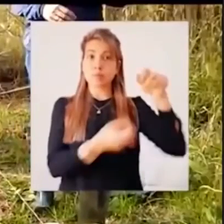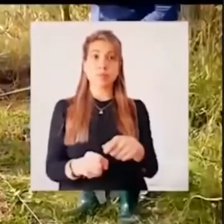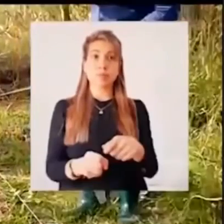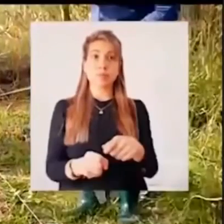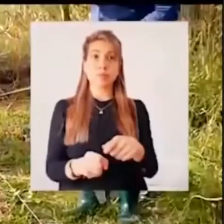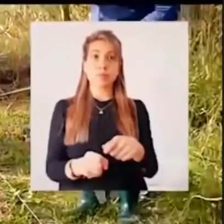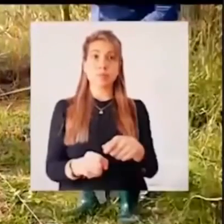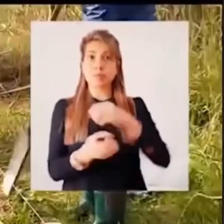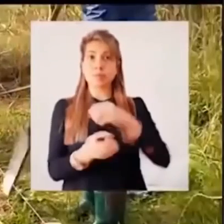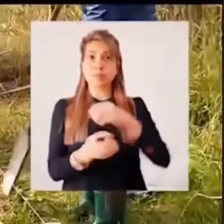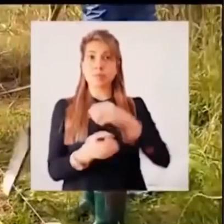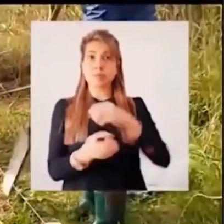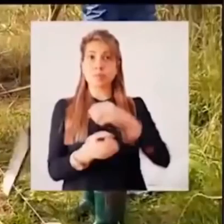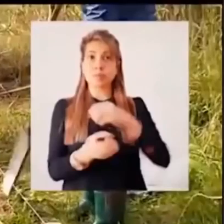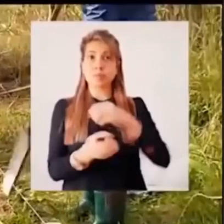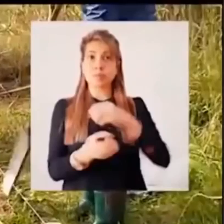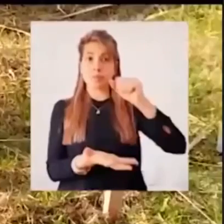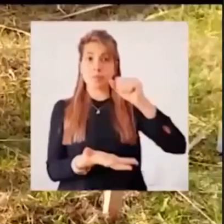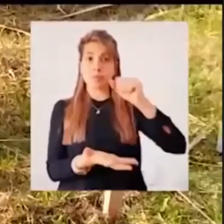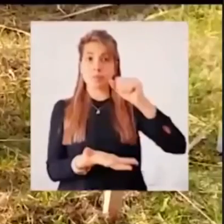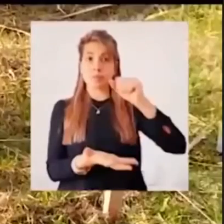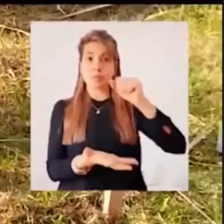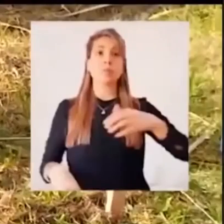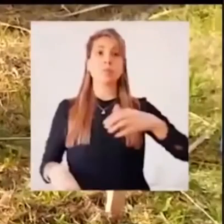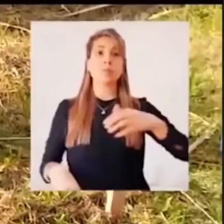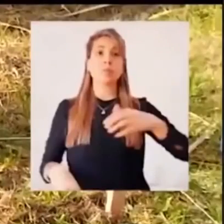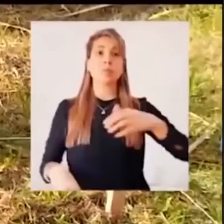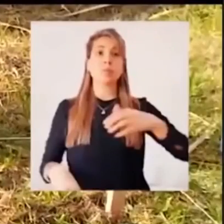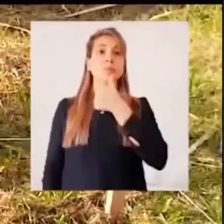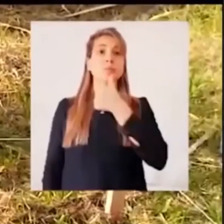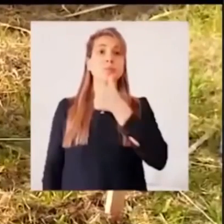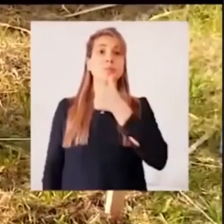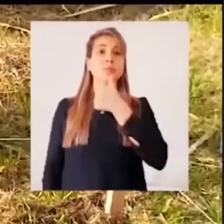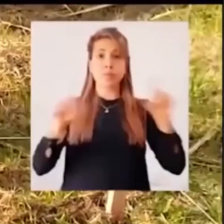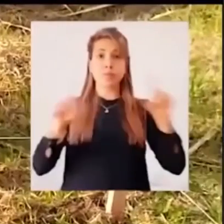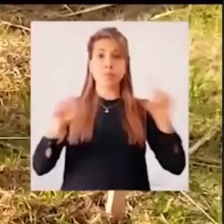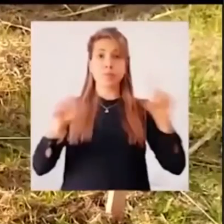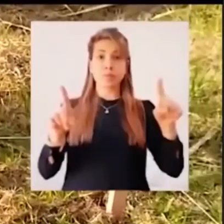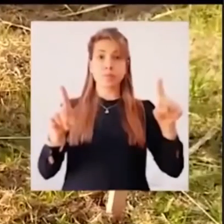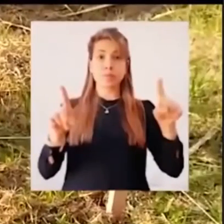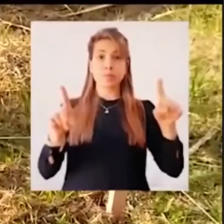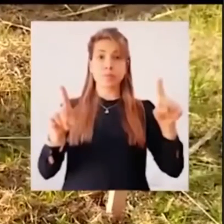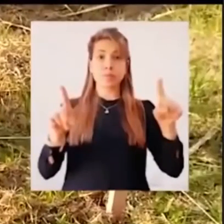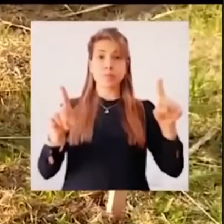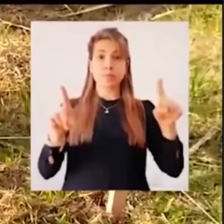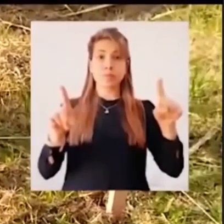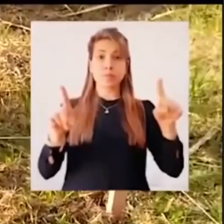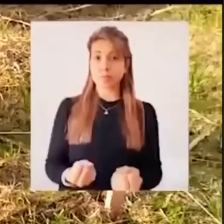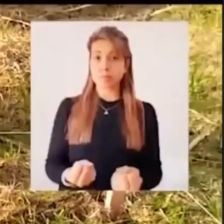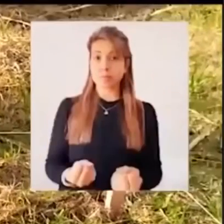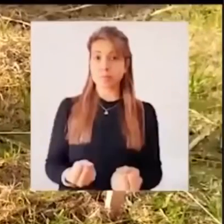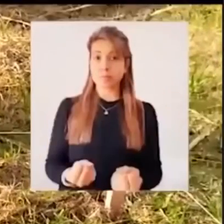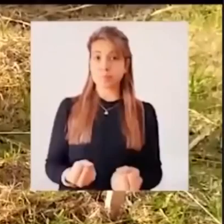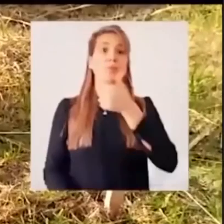cabecera. Para comenzar a trabajar la tierra, esta debe tener un nivel adecuado de humedad, ni